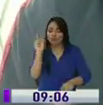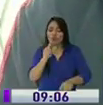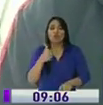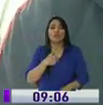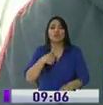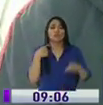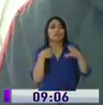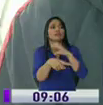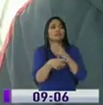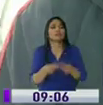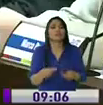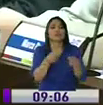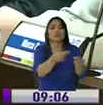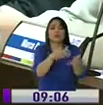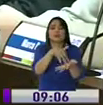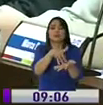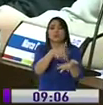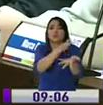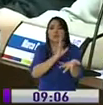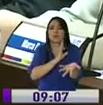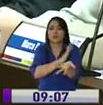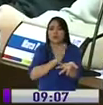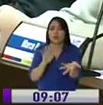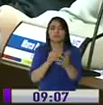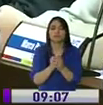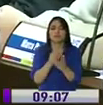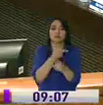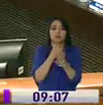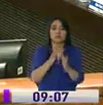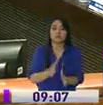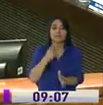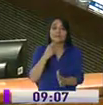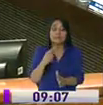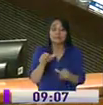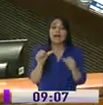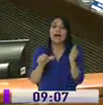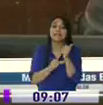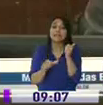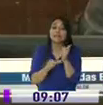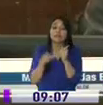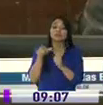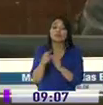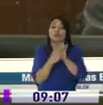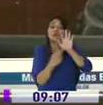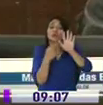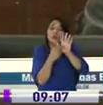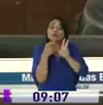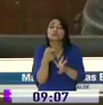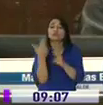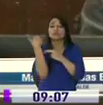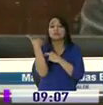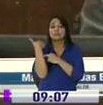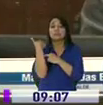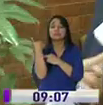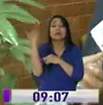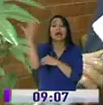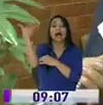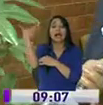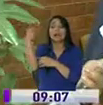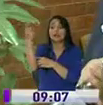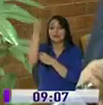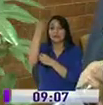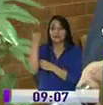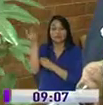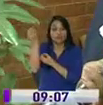hago llegar el estudio. El concejal Ponce asegura que el rol de un asesor externo es el de transmitir las decisiones del alcalde. Otra cosa